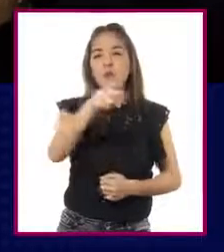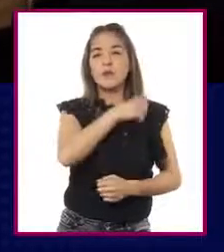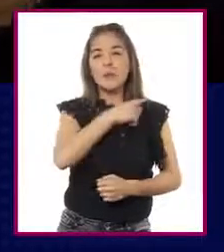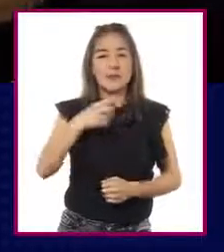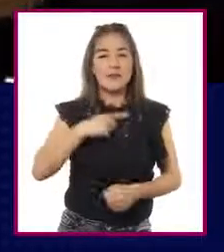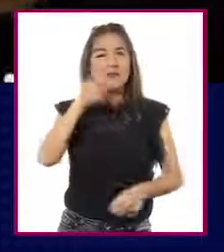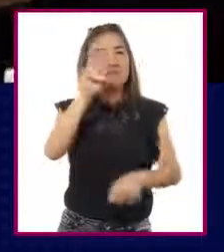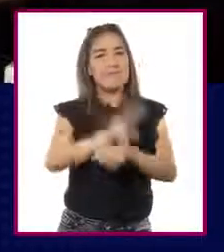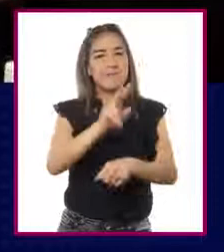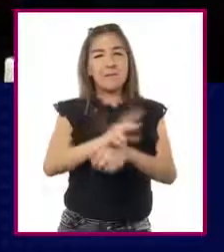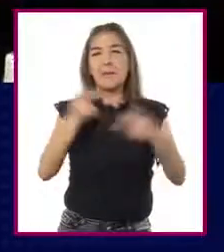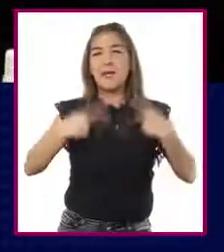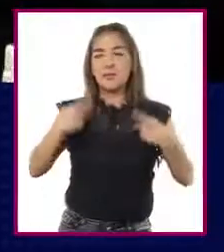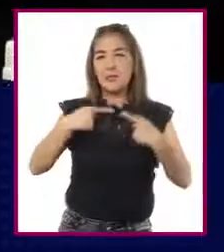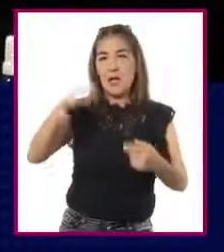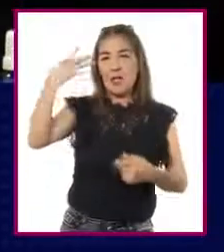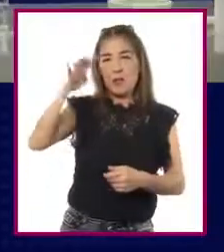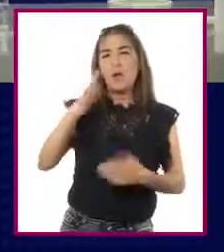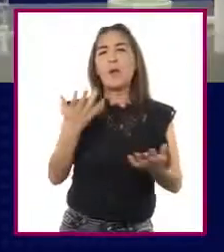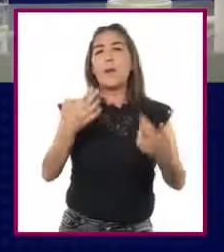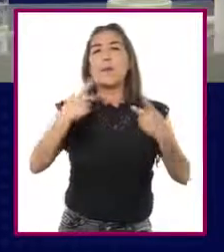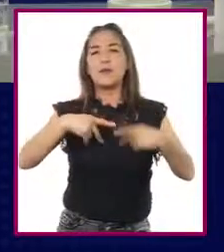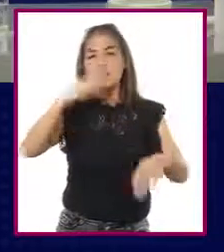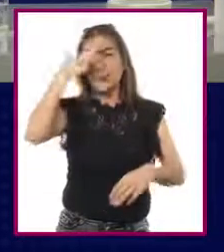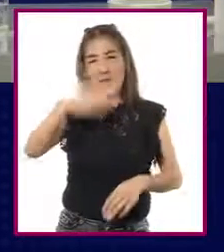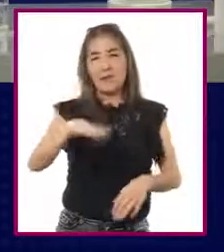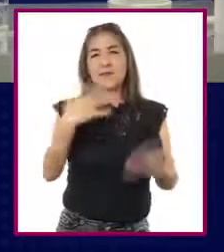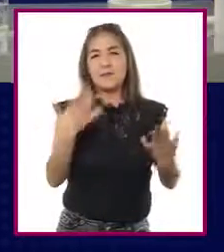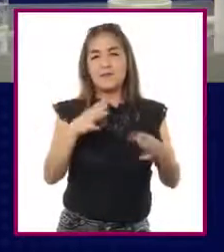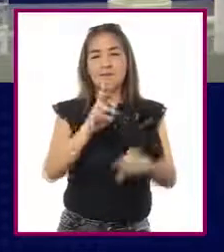siempre vigilados por un adulto o profesional.